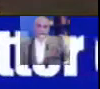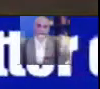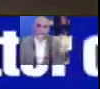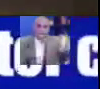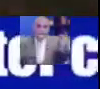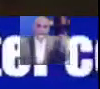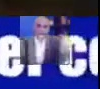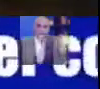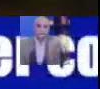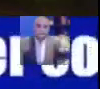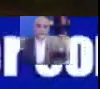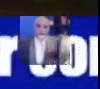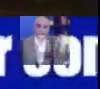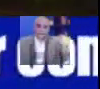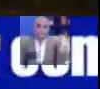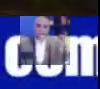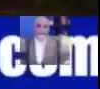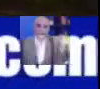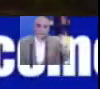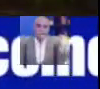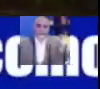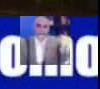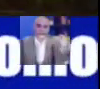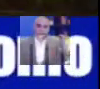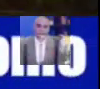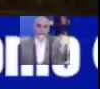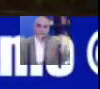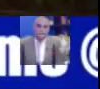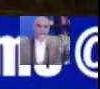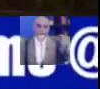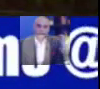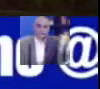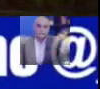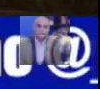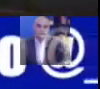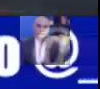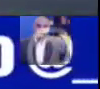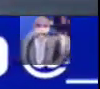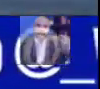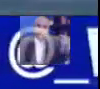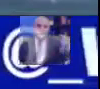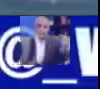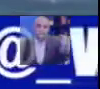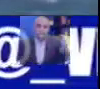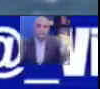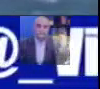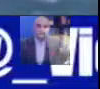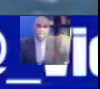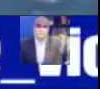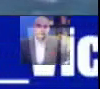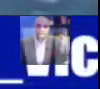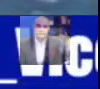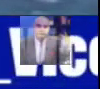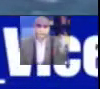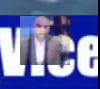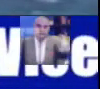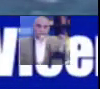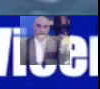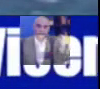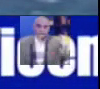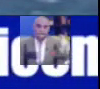y locales. La conservación del financiamiento público para campañas electorales está muy bien, porque hay